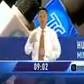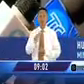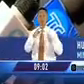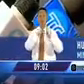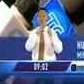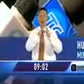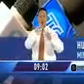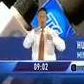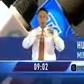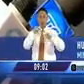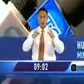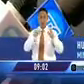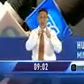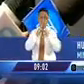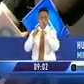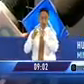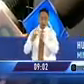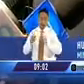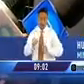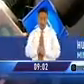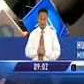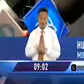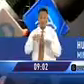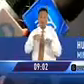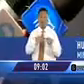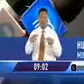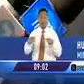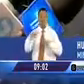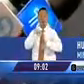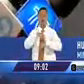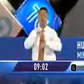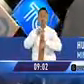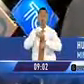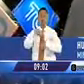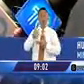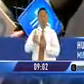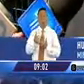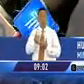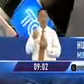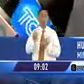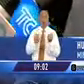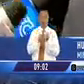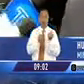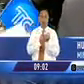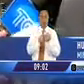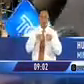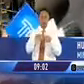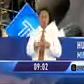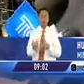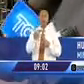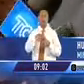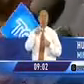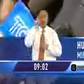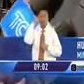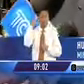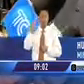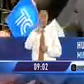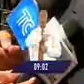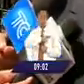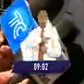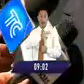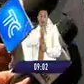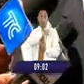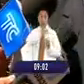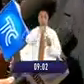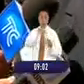habitacionales. Nosotros en este tiempo corto necesitamos la colaboración y activa participación de los gobiernos autónomos